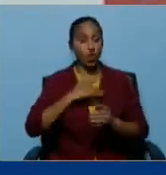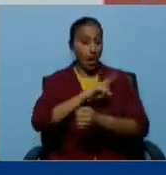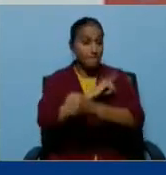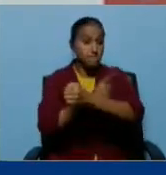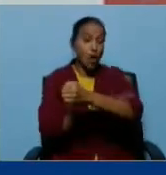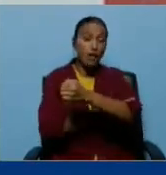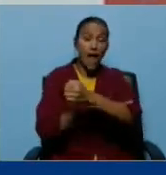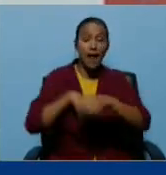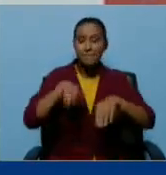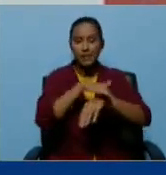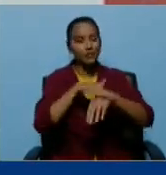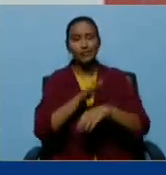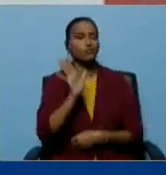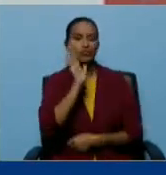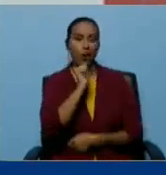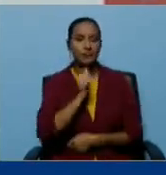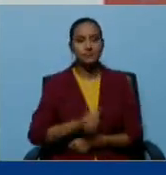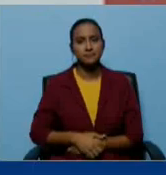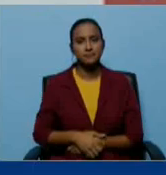perdonar a nadie.